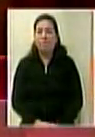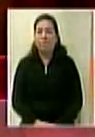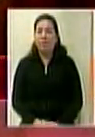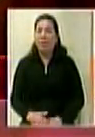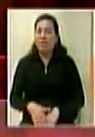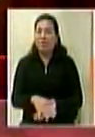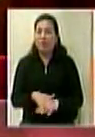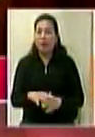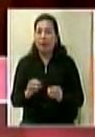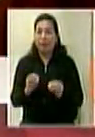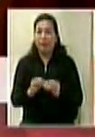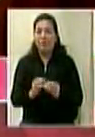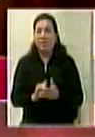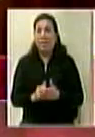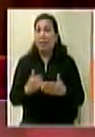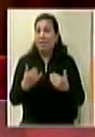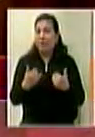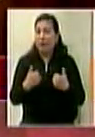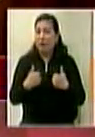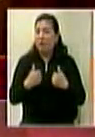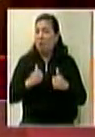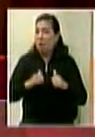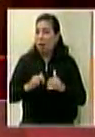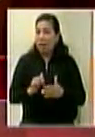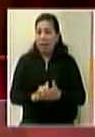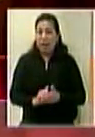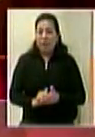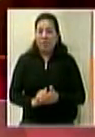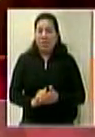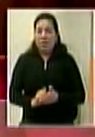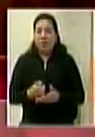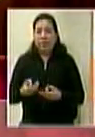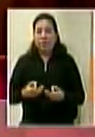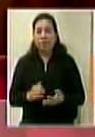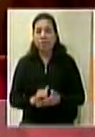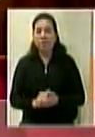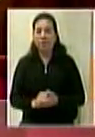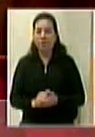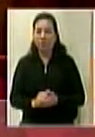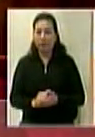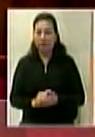gestión pública, y menos de la administración financiera.